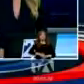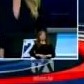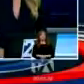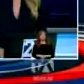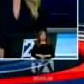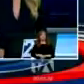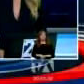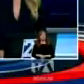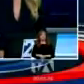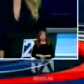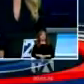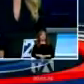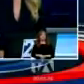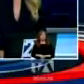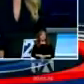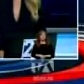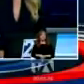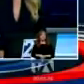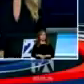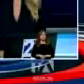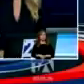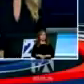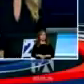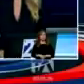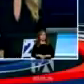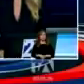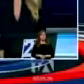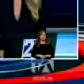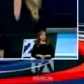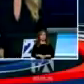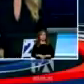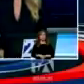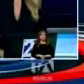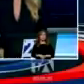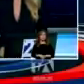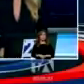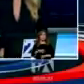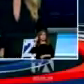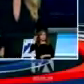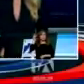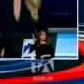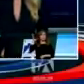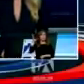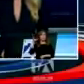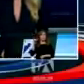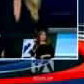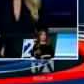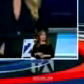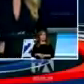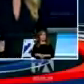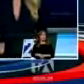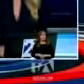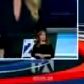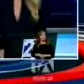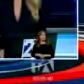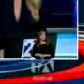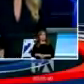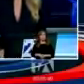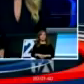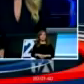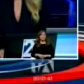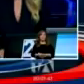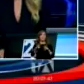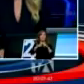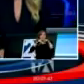Hola Metro, amigos, buenas noches. Un hombre fue arrastrado por el agua lluvia que se acumuló en el sector de la Plaza del Teatro. Empezamos con